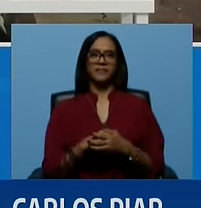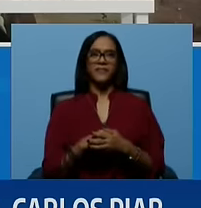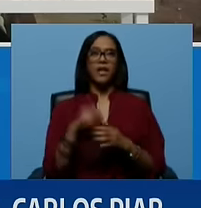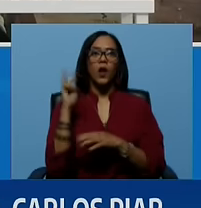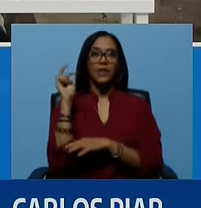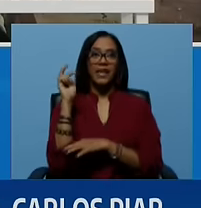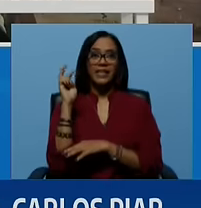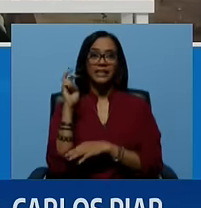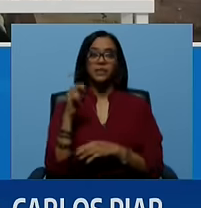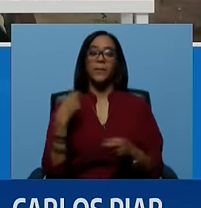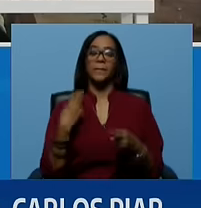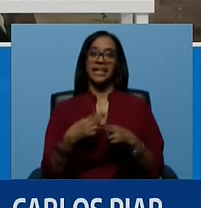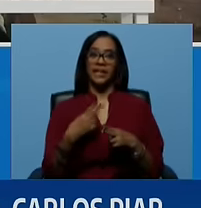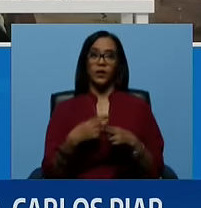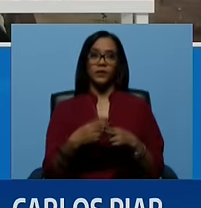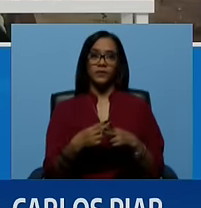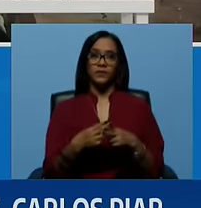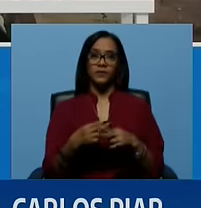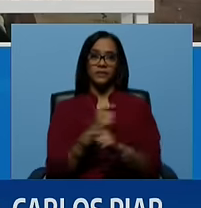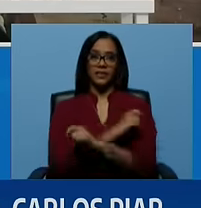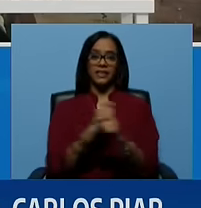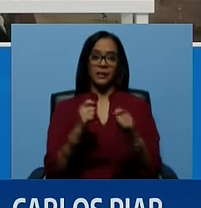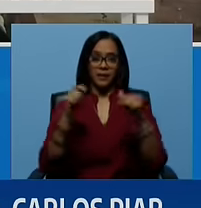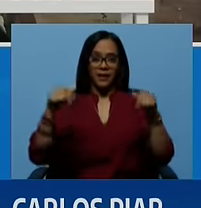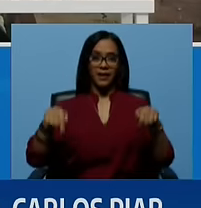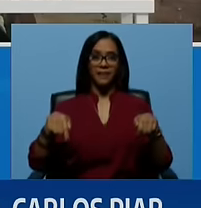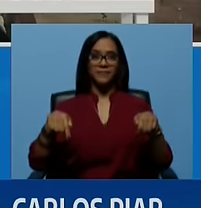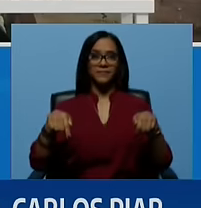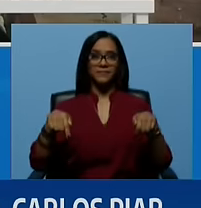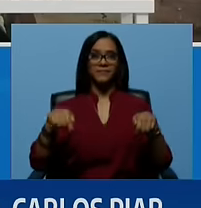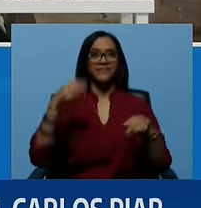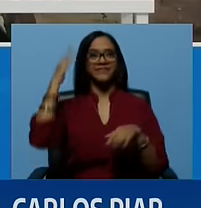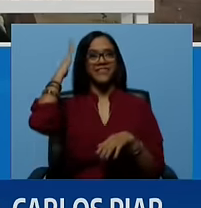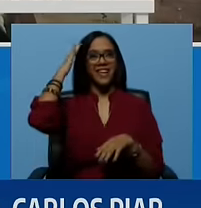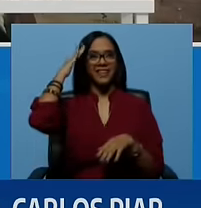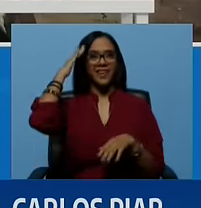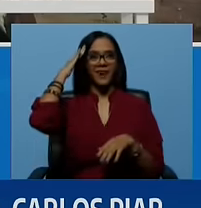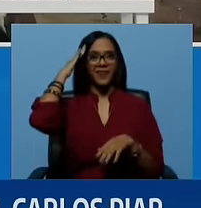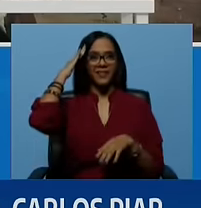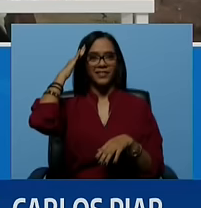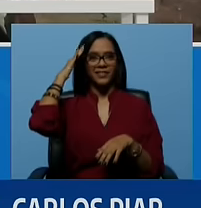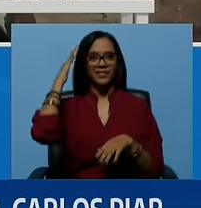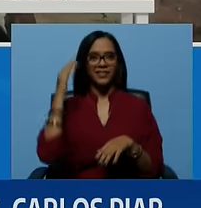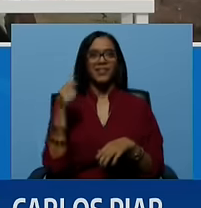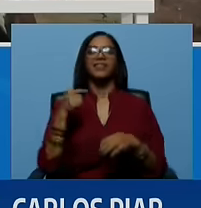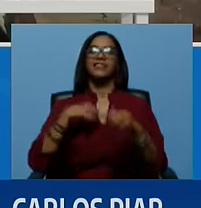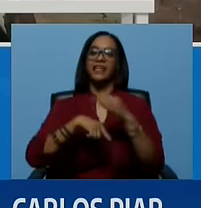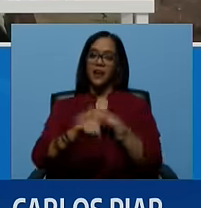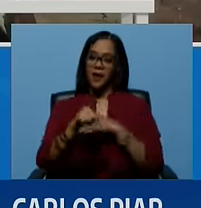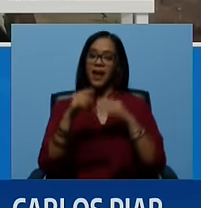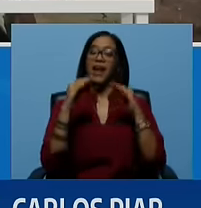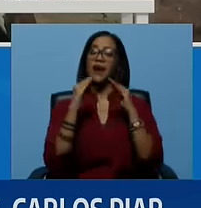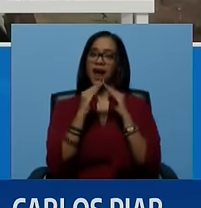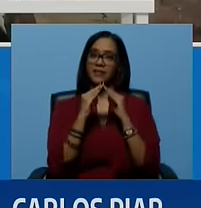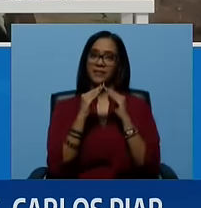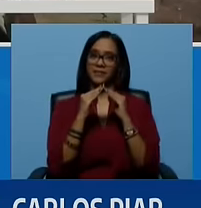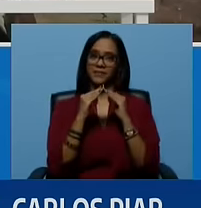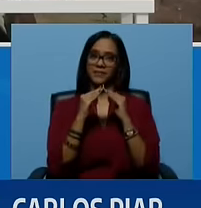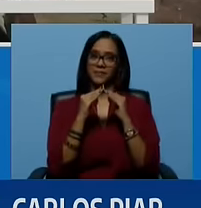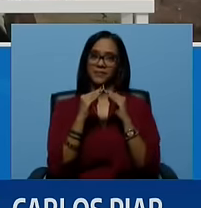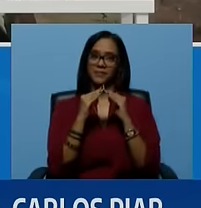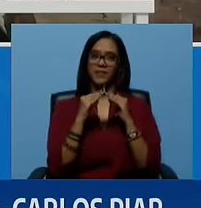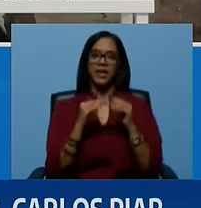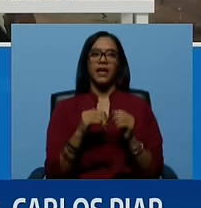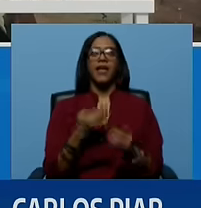viernes son peligrosos pues al salir de aquí ya saben se van todos para su casa Bueno le agradezco allá en